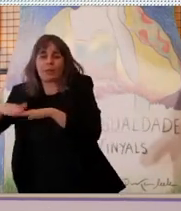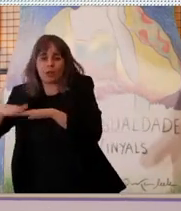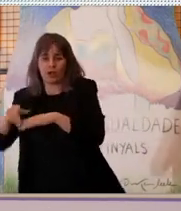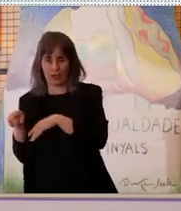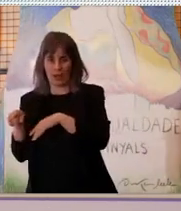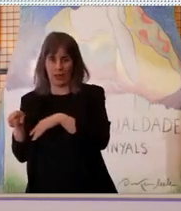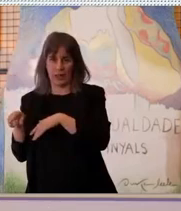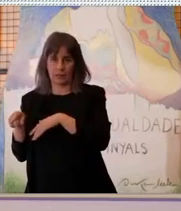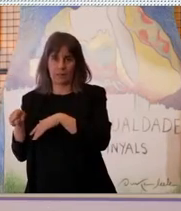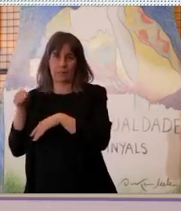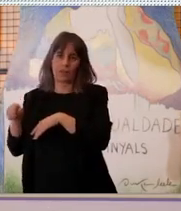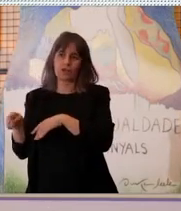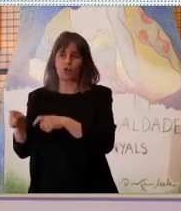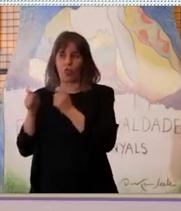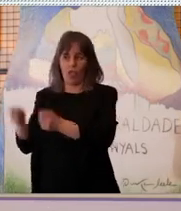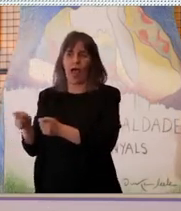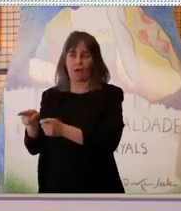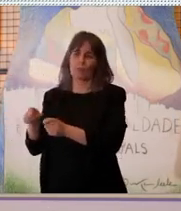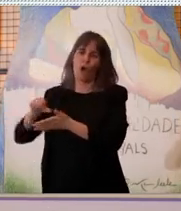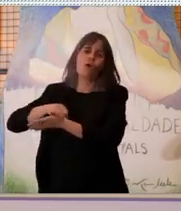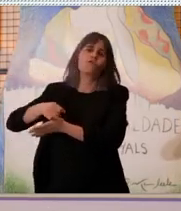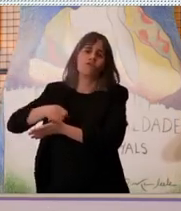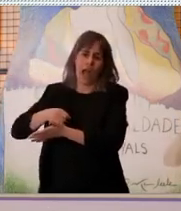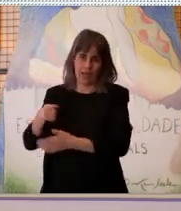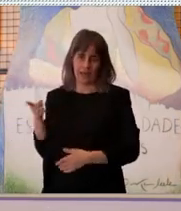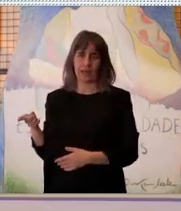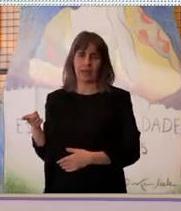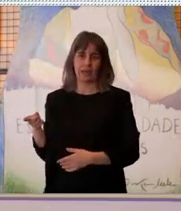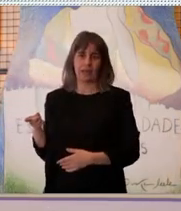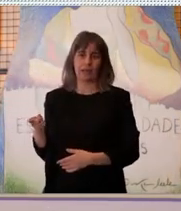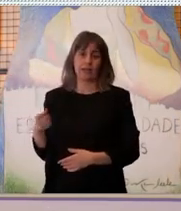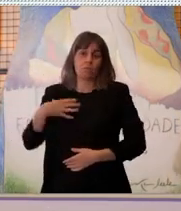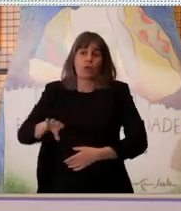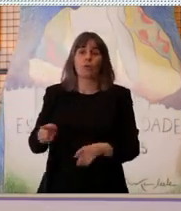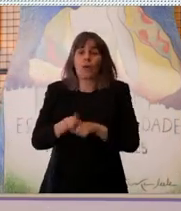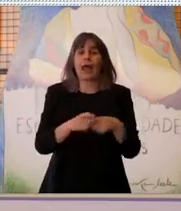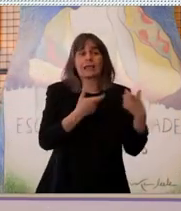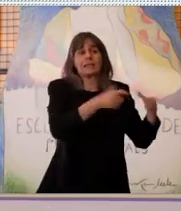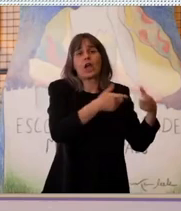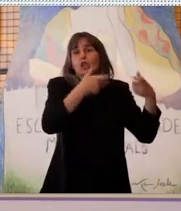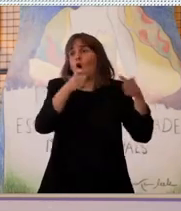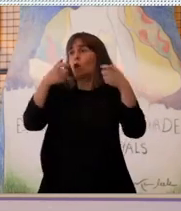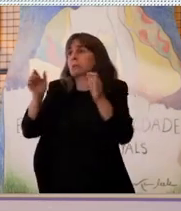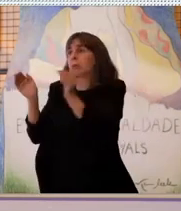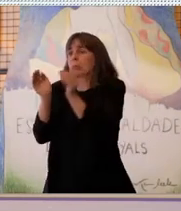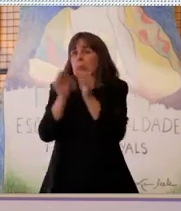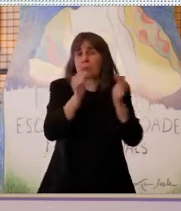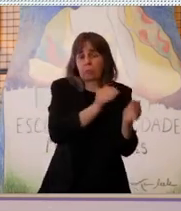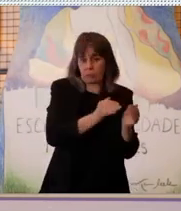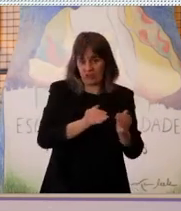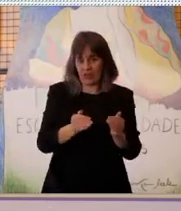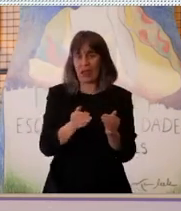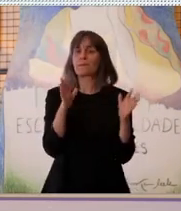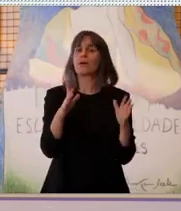siempre lo hace más frágil es sectorial como puede ser otro sector otro más No entonces Bueno en ese sentido el